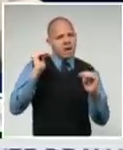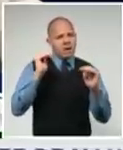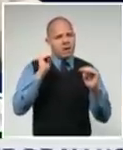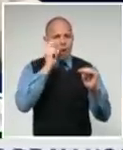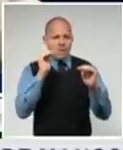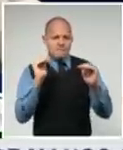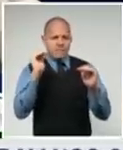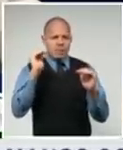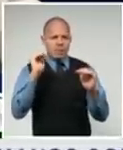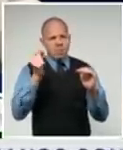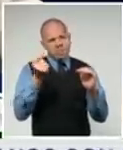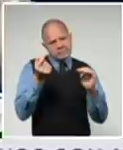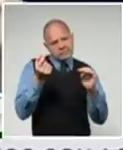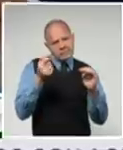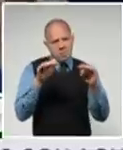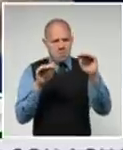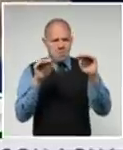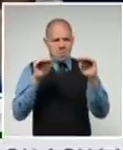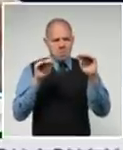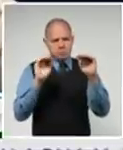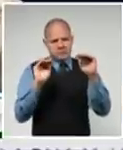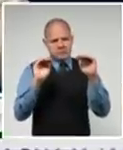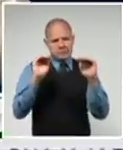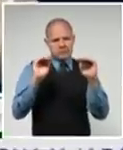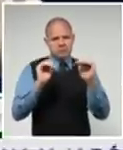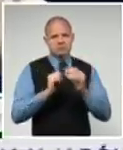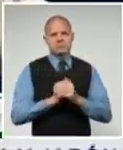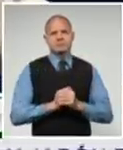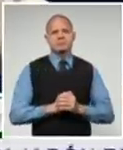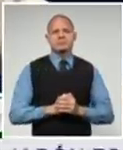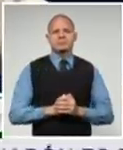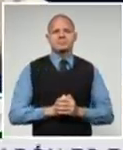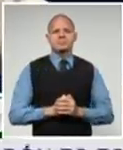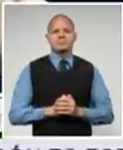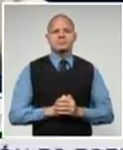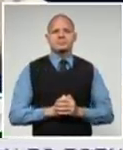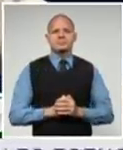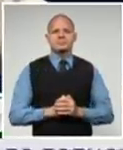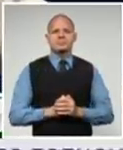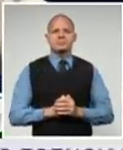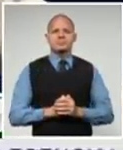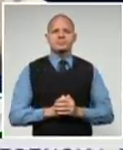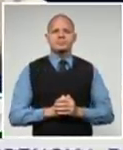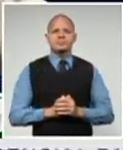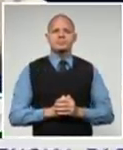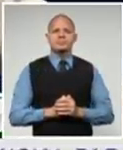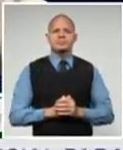48,8%, más o menos igual, aunque se incrementa el sexo masculino.